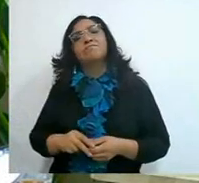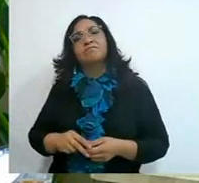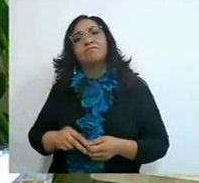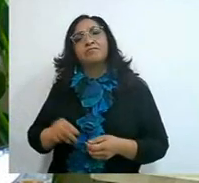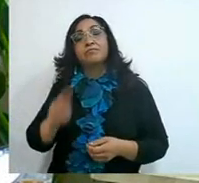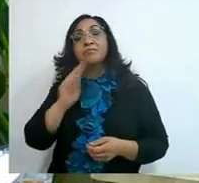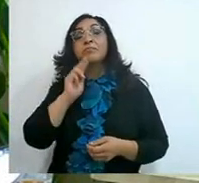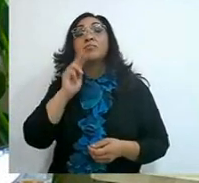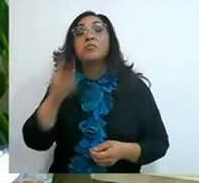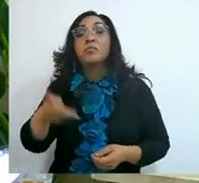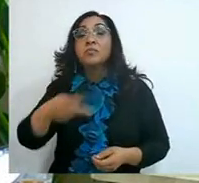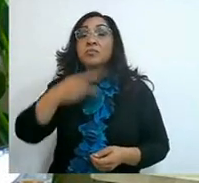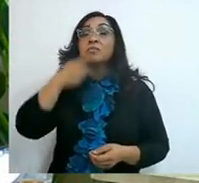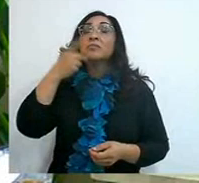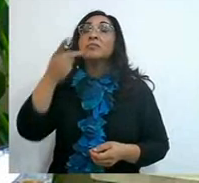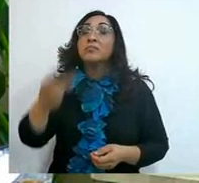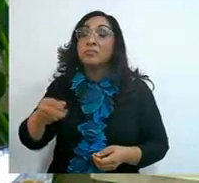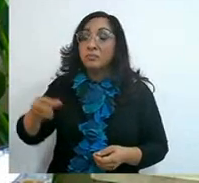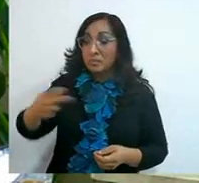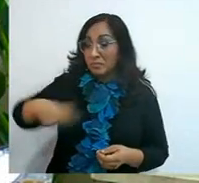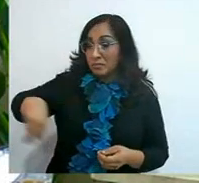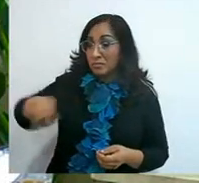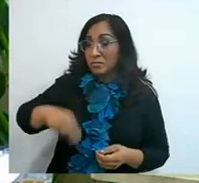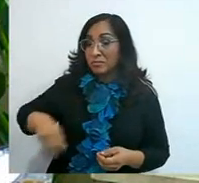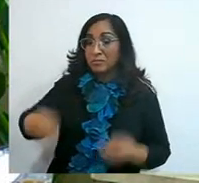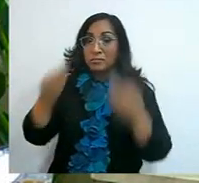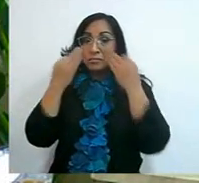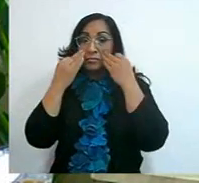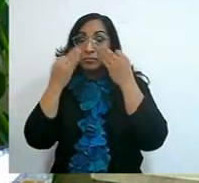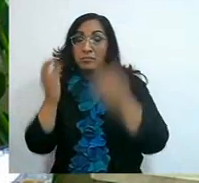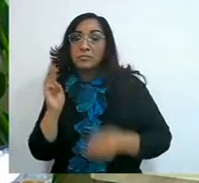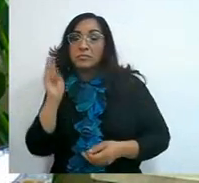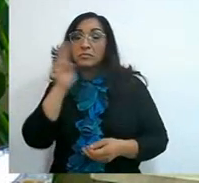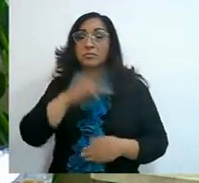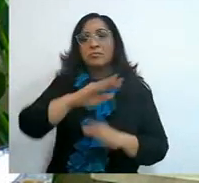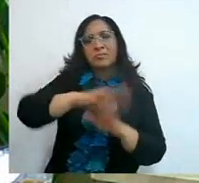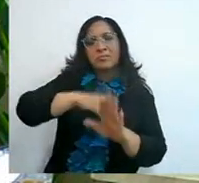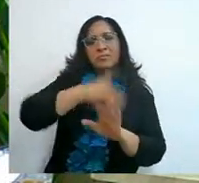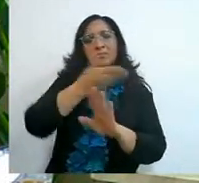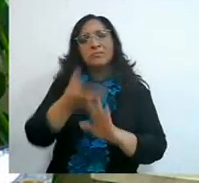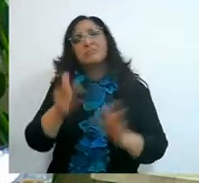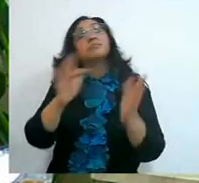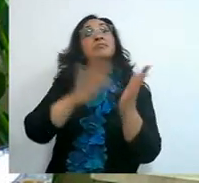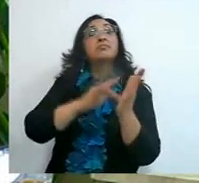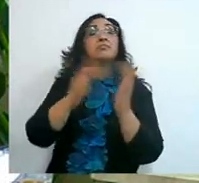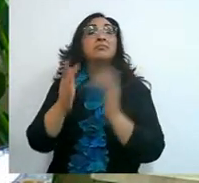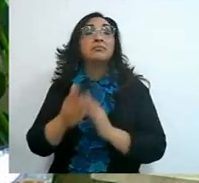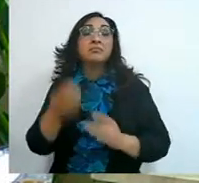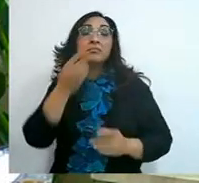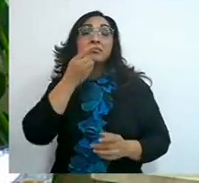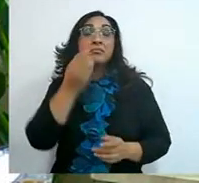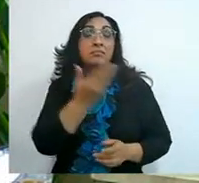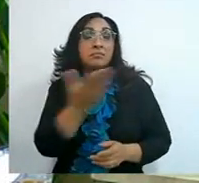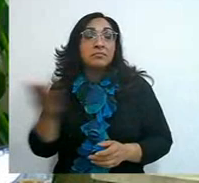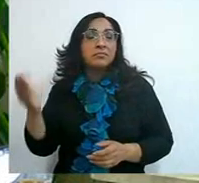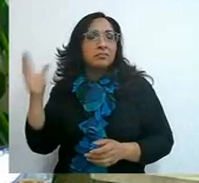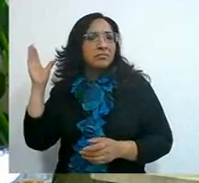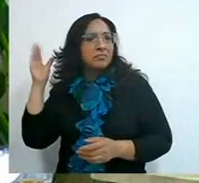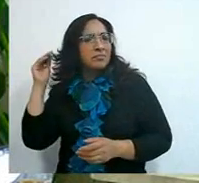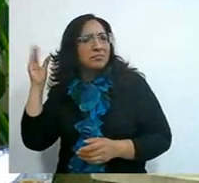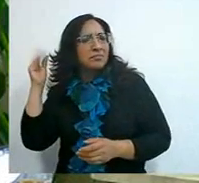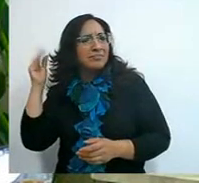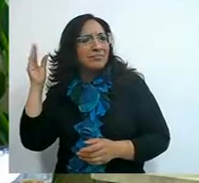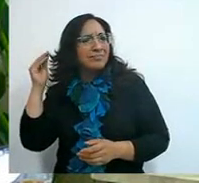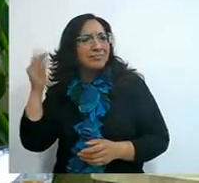Y buscaron testigos falsos contra Jesús. Y decían que lo habían oído hablar, que iba